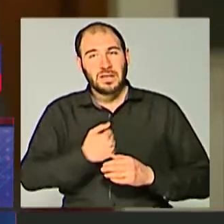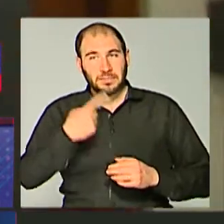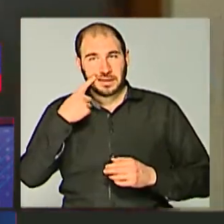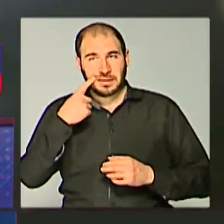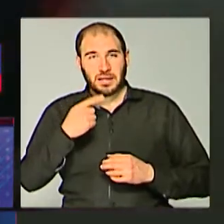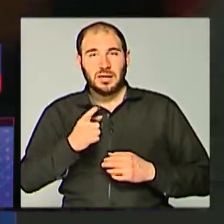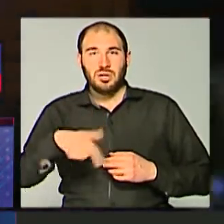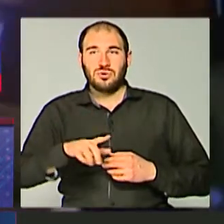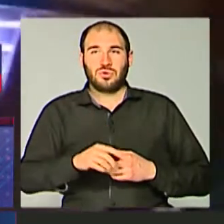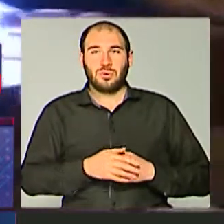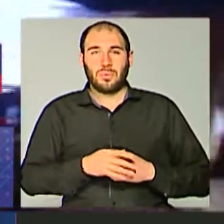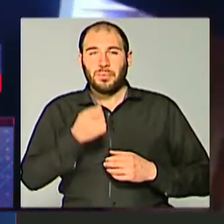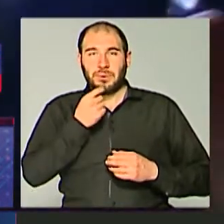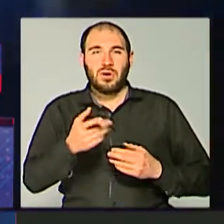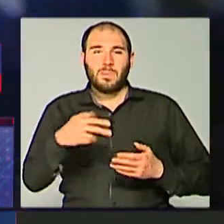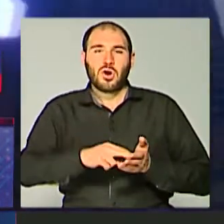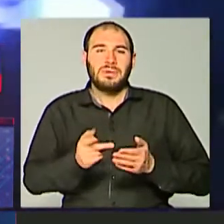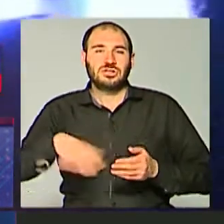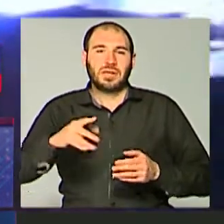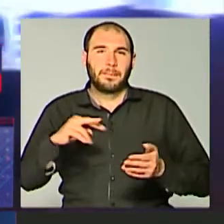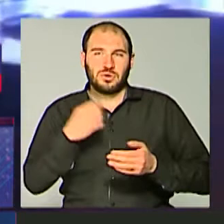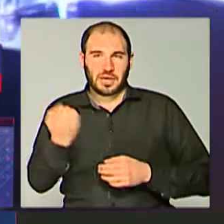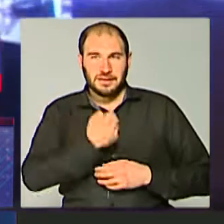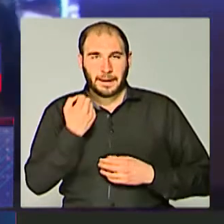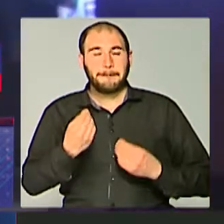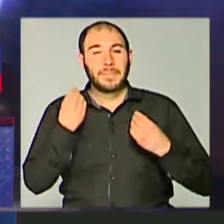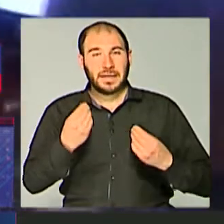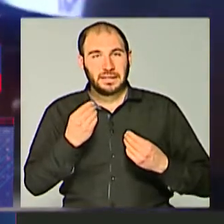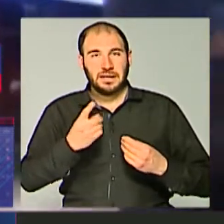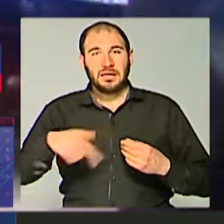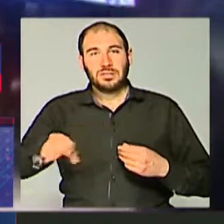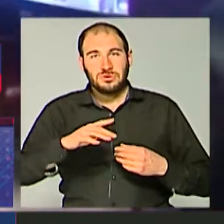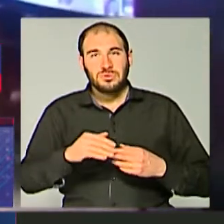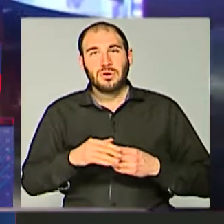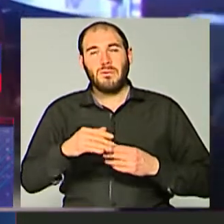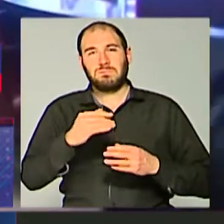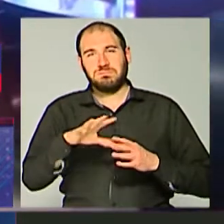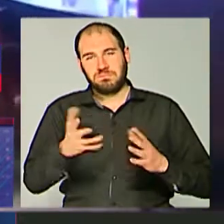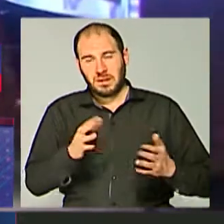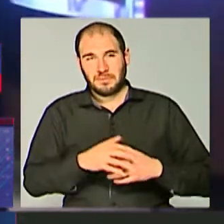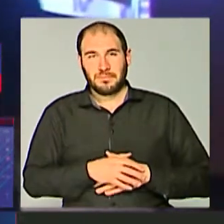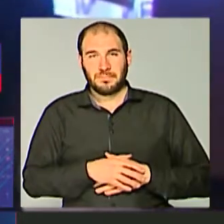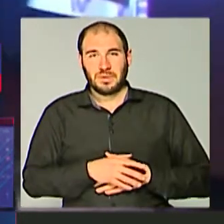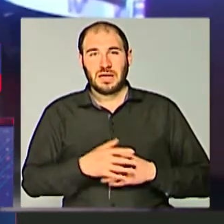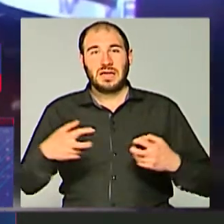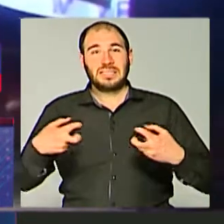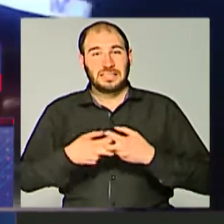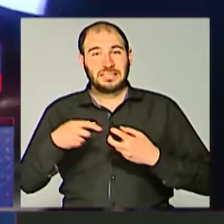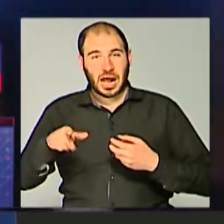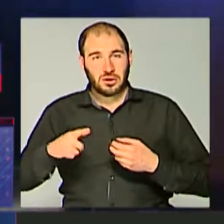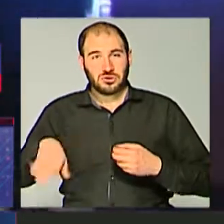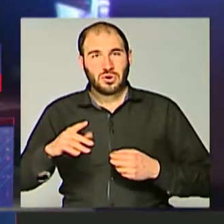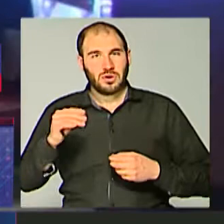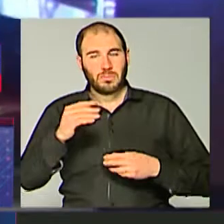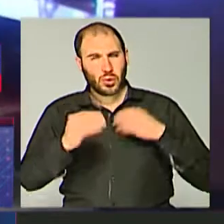lograran tener algún costo social importante para dejarlos medianamente tranquilos así todos los sindicalistas se fueron